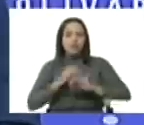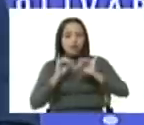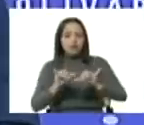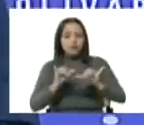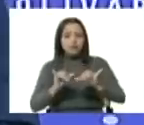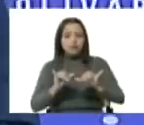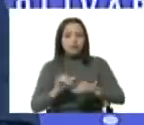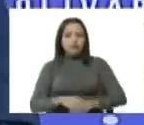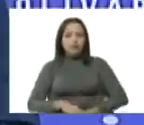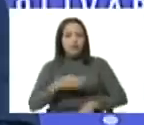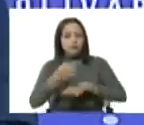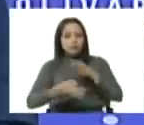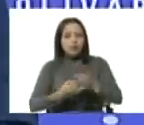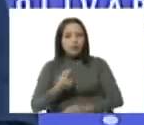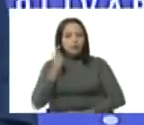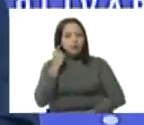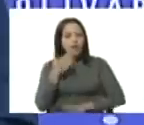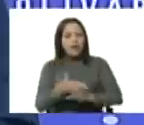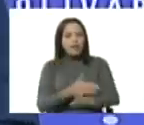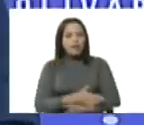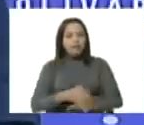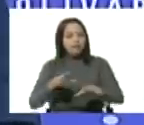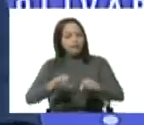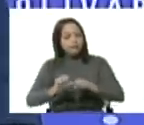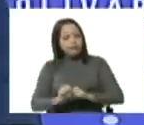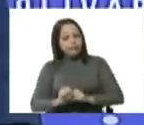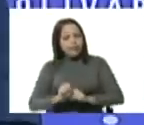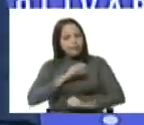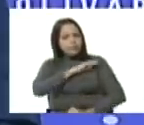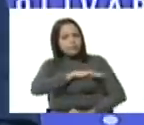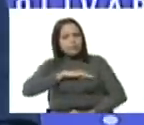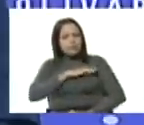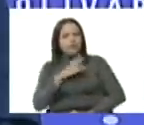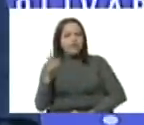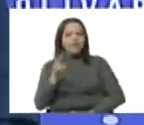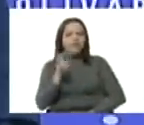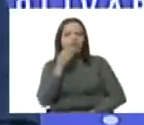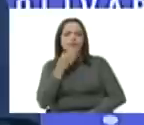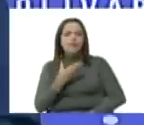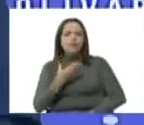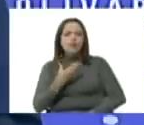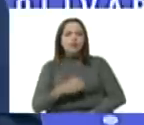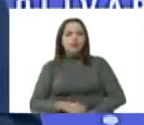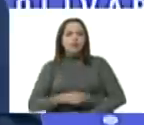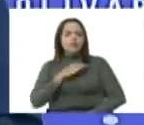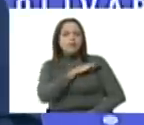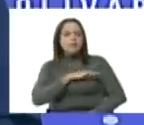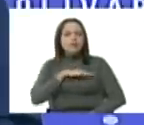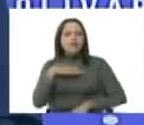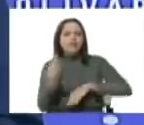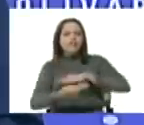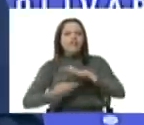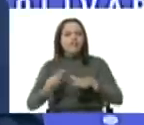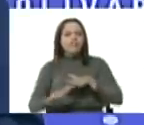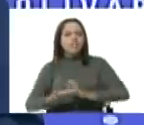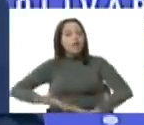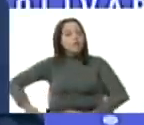Johanna, tomemos la misión Venezuela Bella como una misión fundamental, como una misión